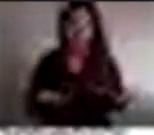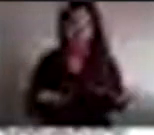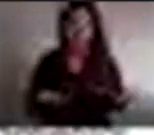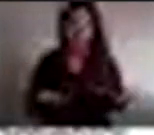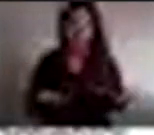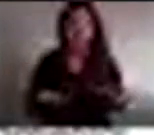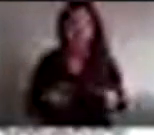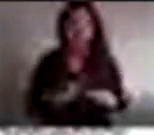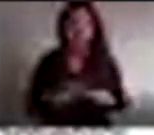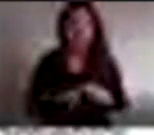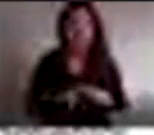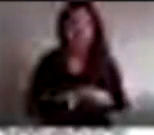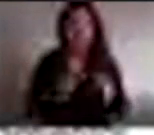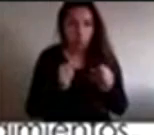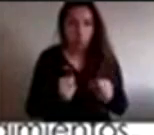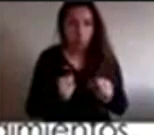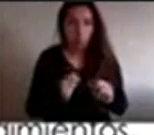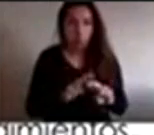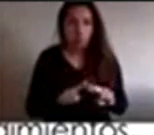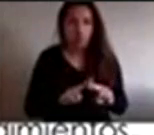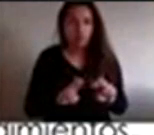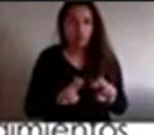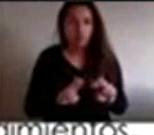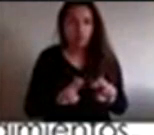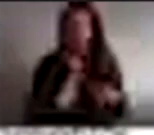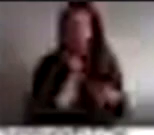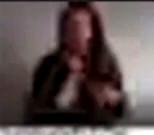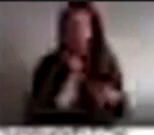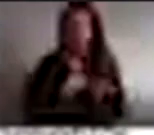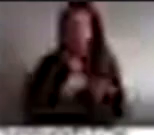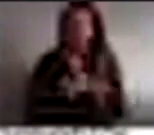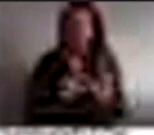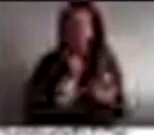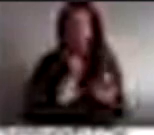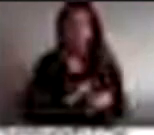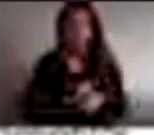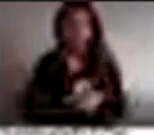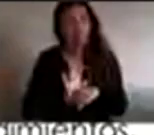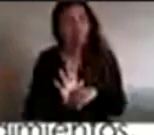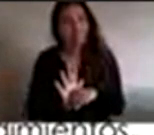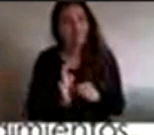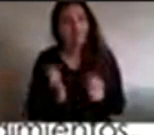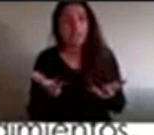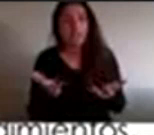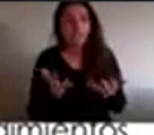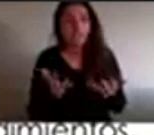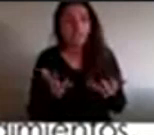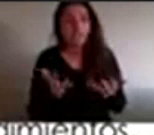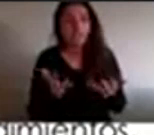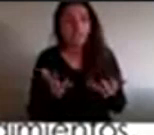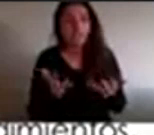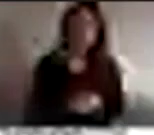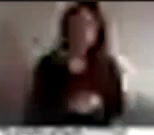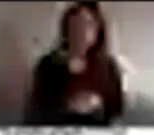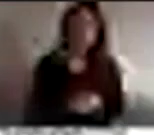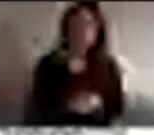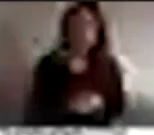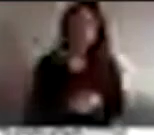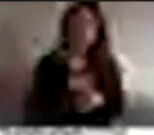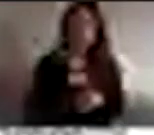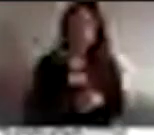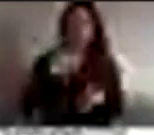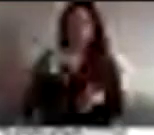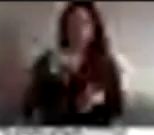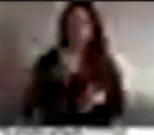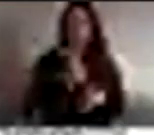podemos subsanar todos los efectos del COVID en las tasas de desempleo, es que se ha lanzado el subsidio al empleo,